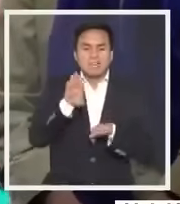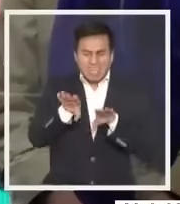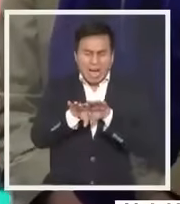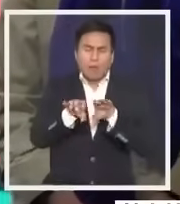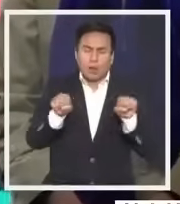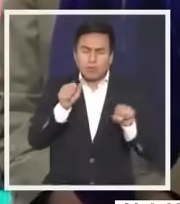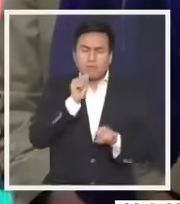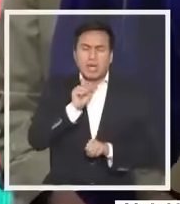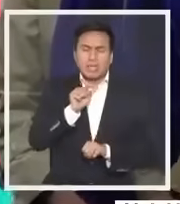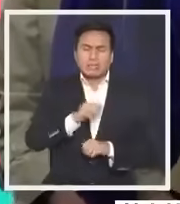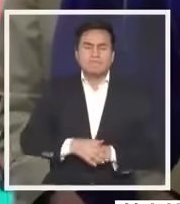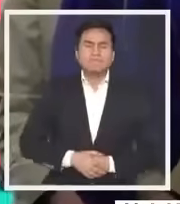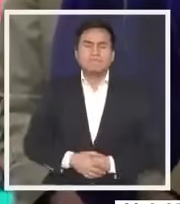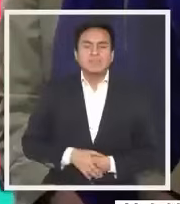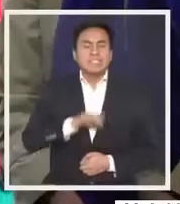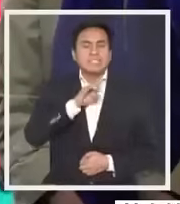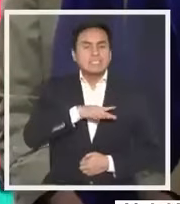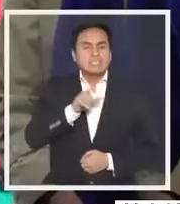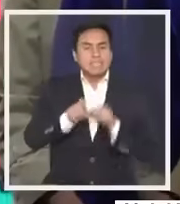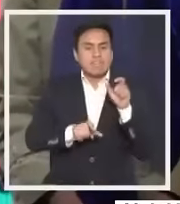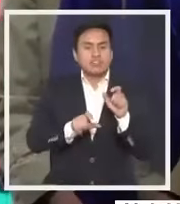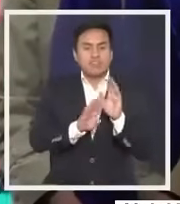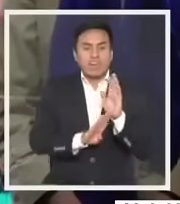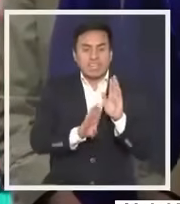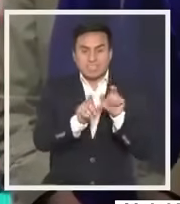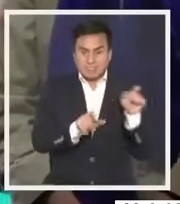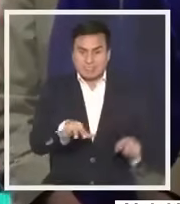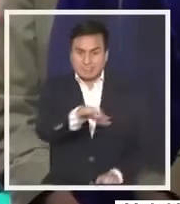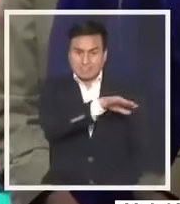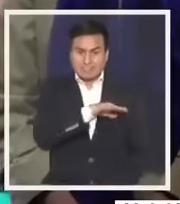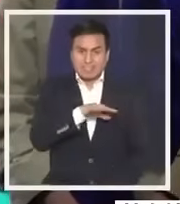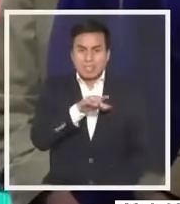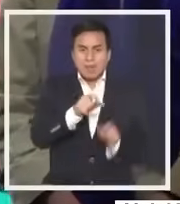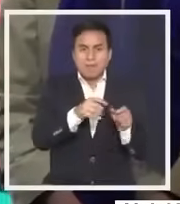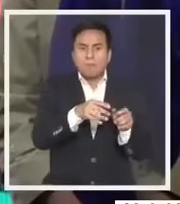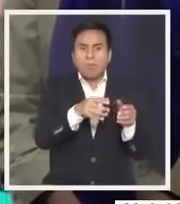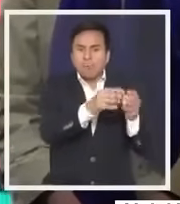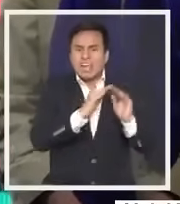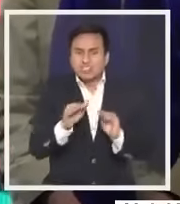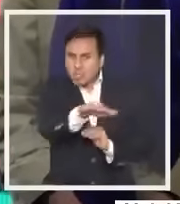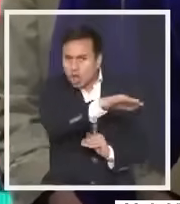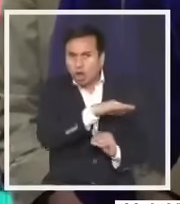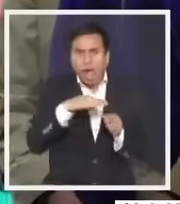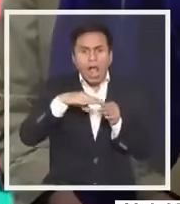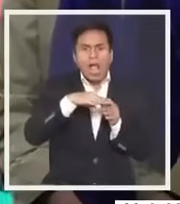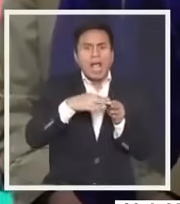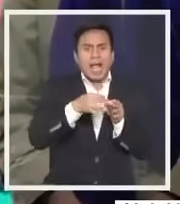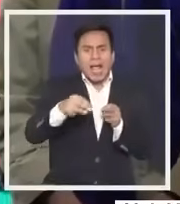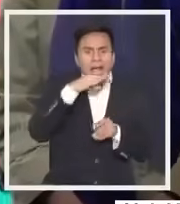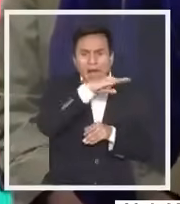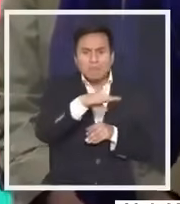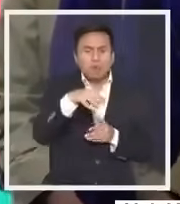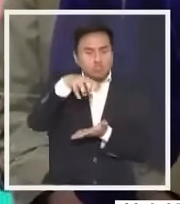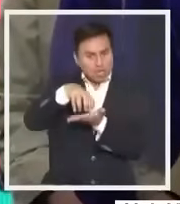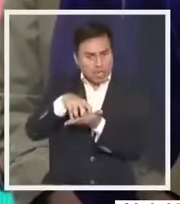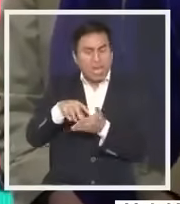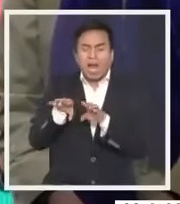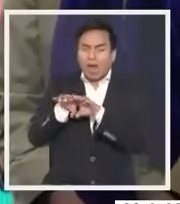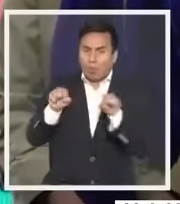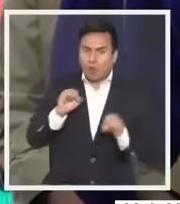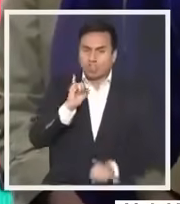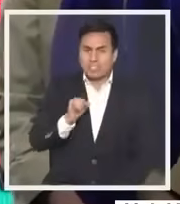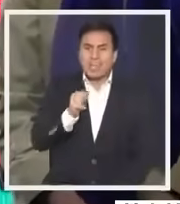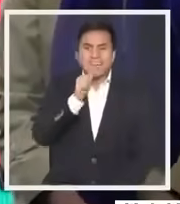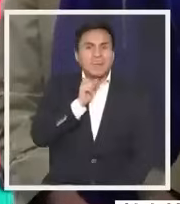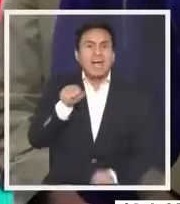acuerdo. Y los chilenos de base, los chilenos de población, los chilenos del campo y la ciudad, están de acuerdo en eso.